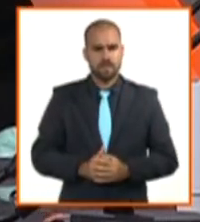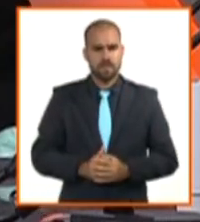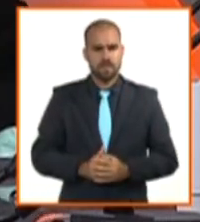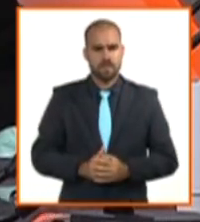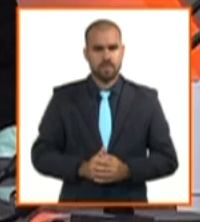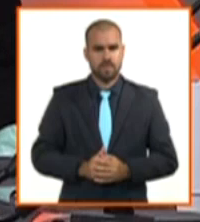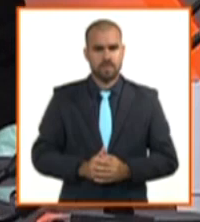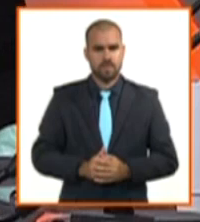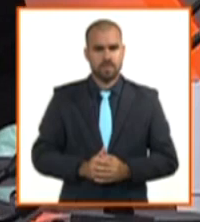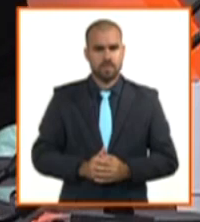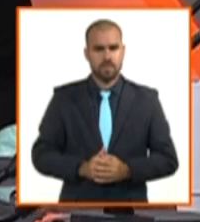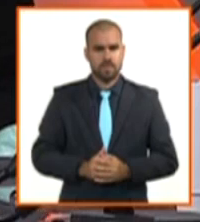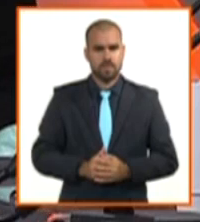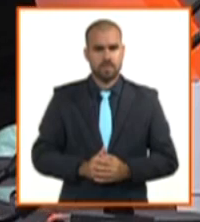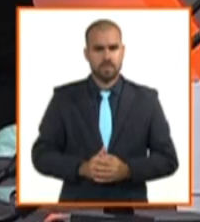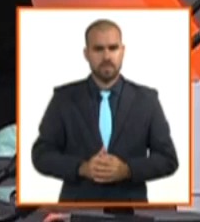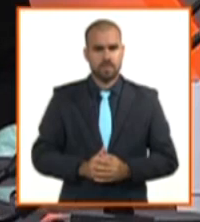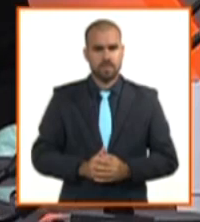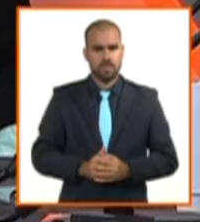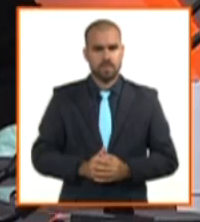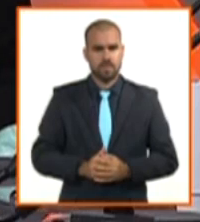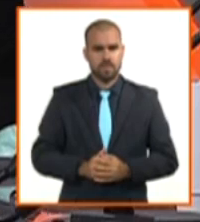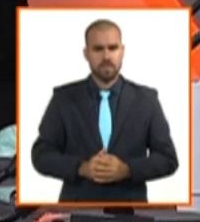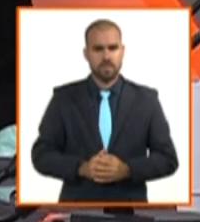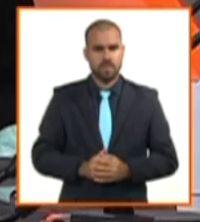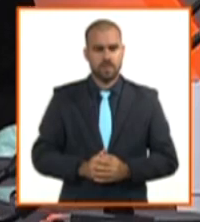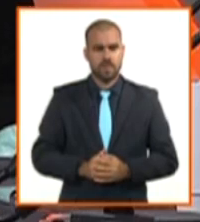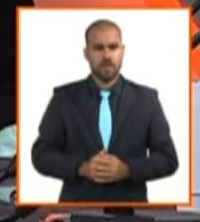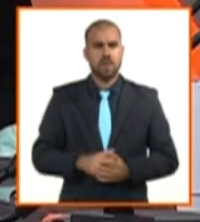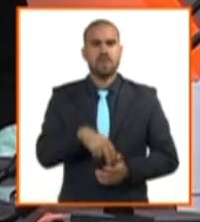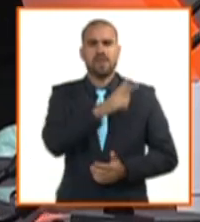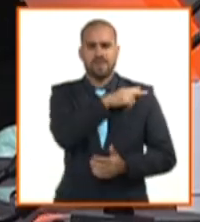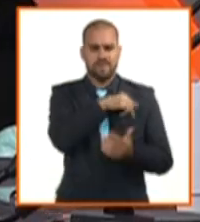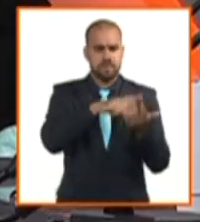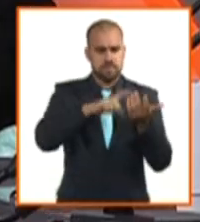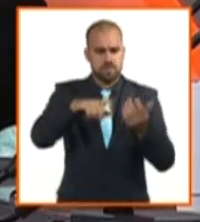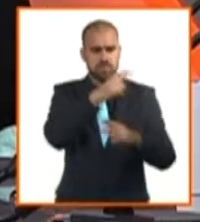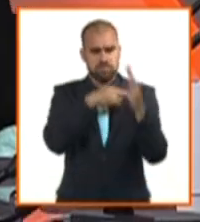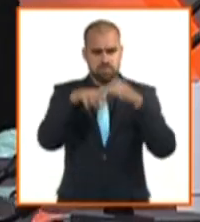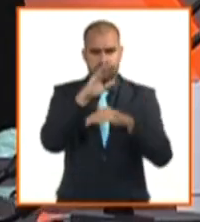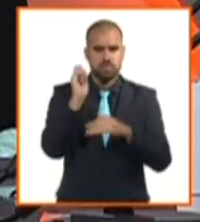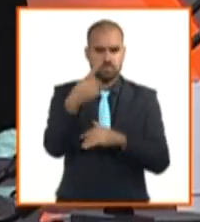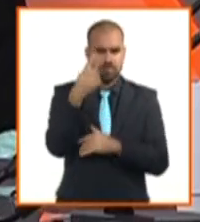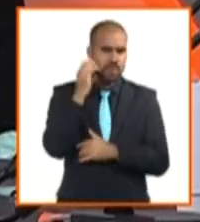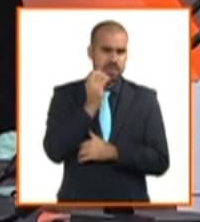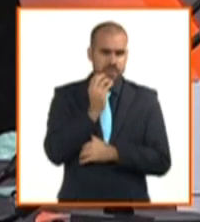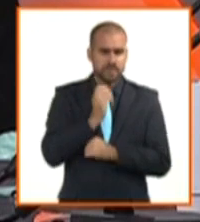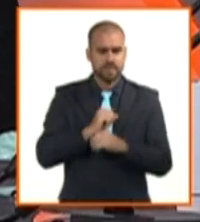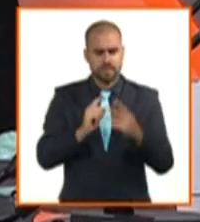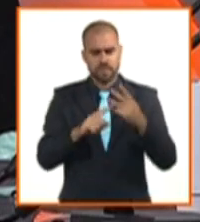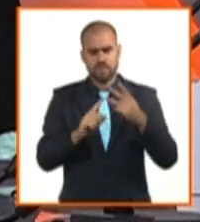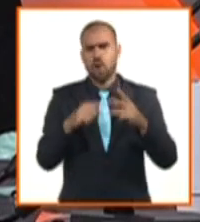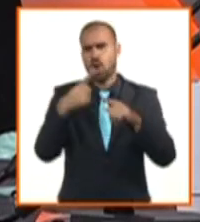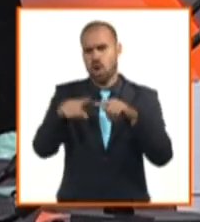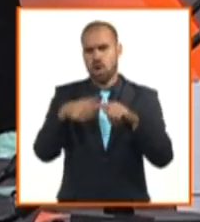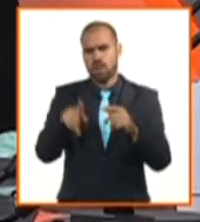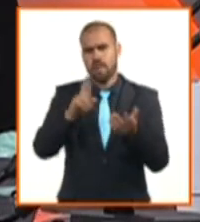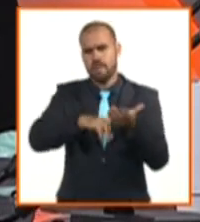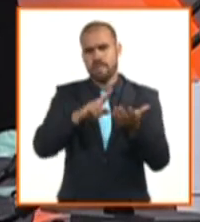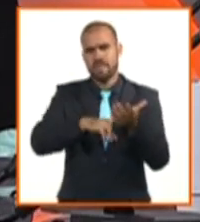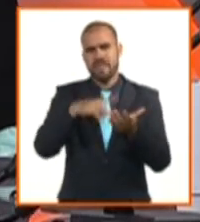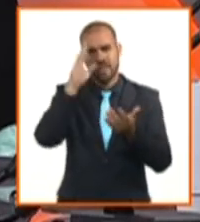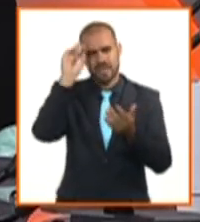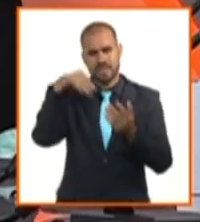revolución el primer secretario del partido el primer ministro el secretario de organización miembro del buró político del